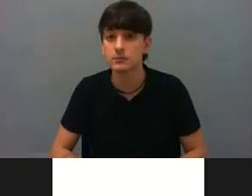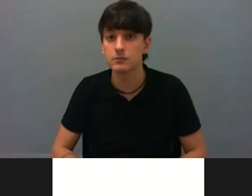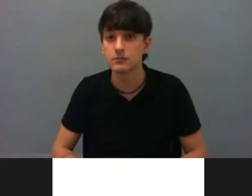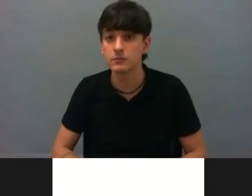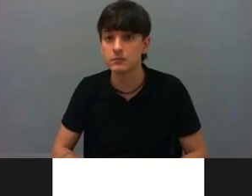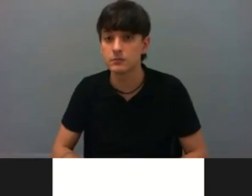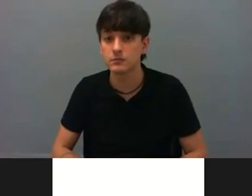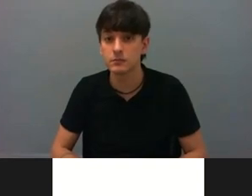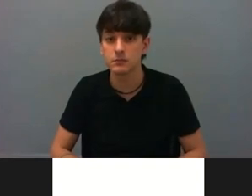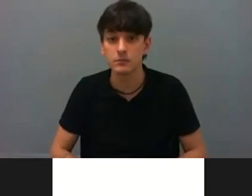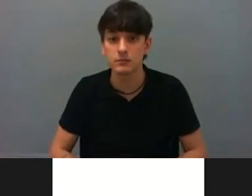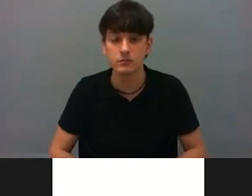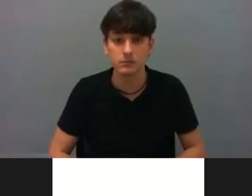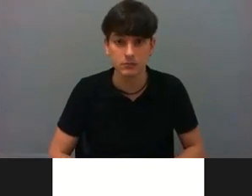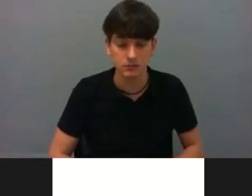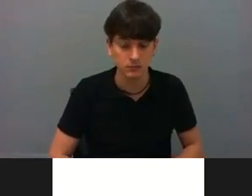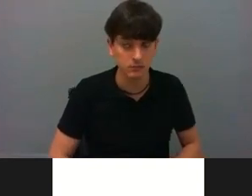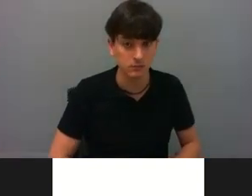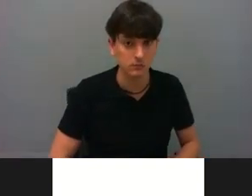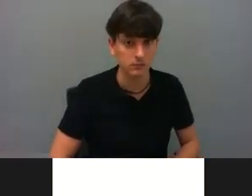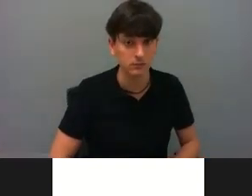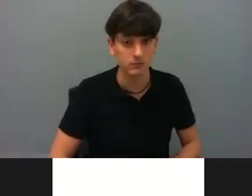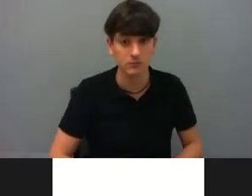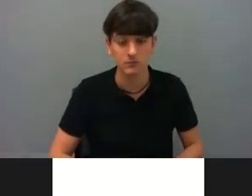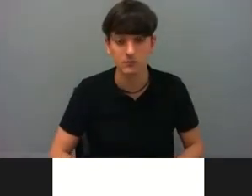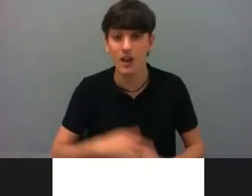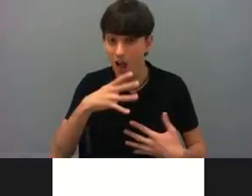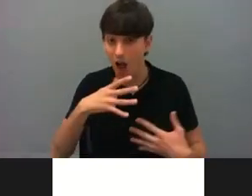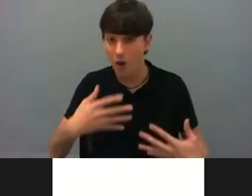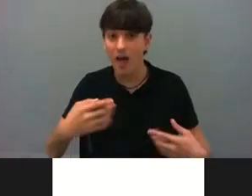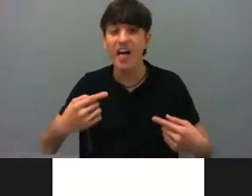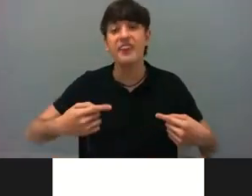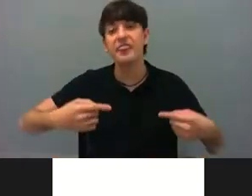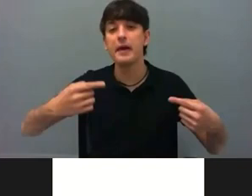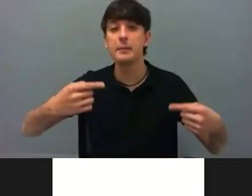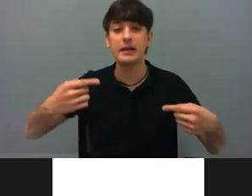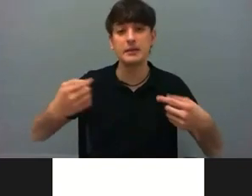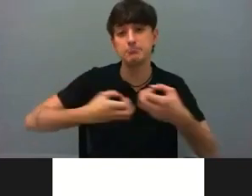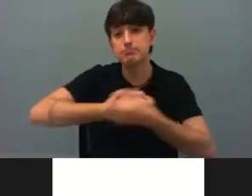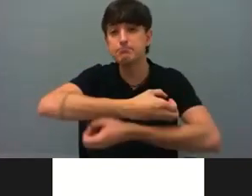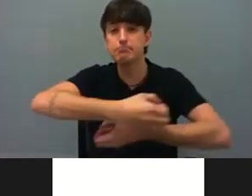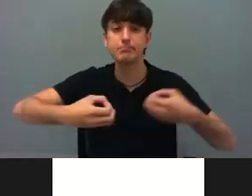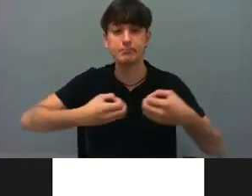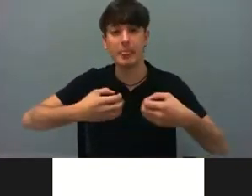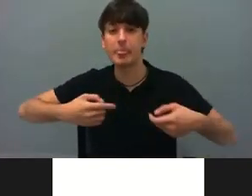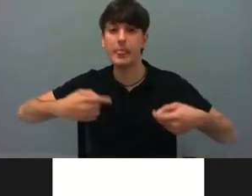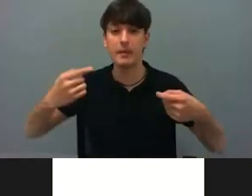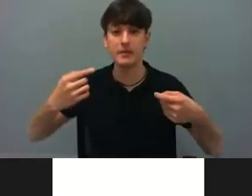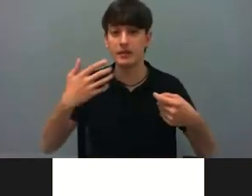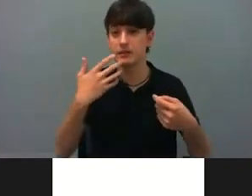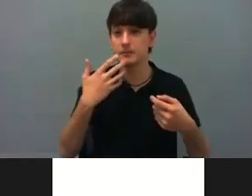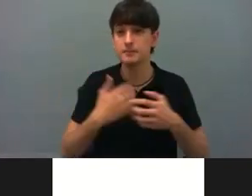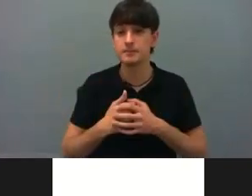vamos a pasar al momento del debate, el momento en el que quienes estáis al otro